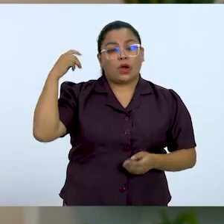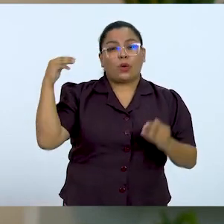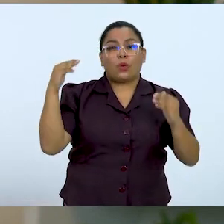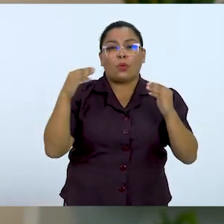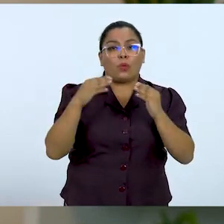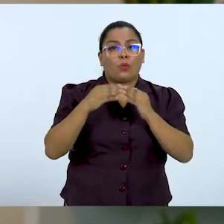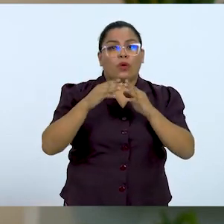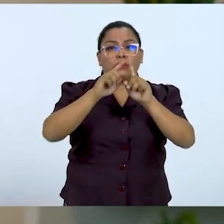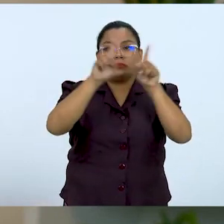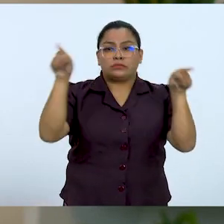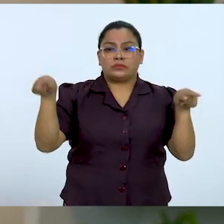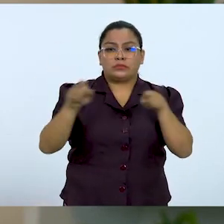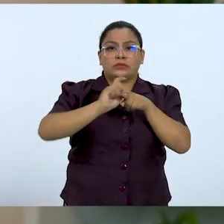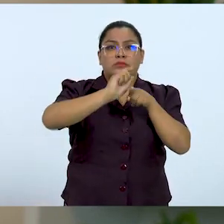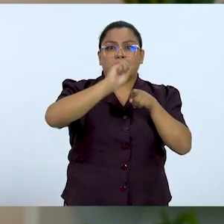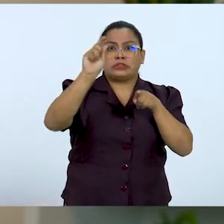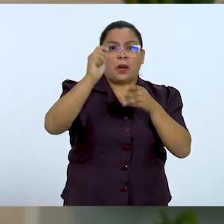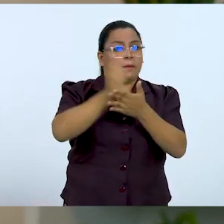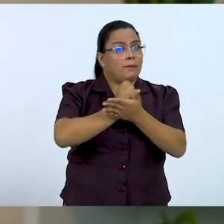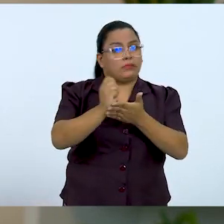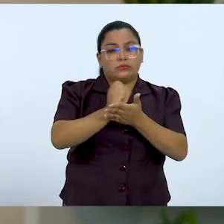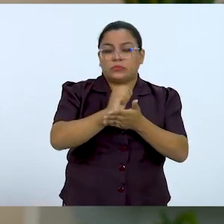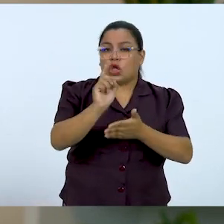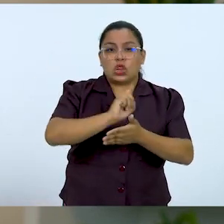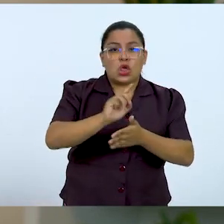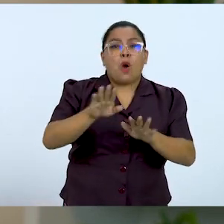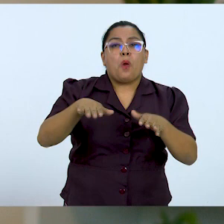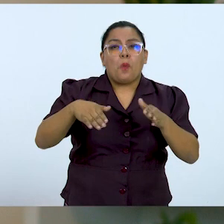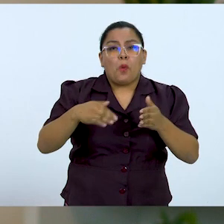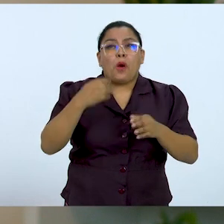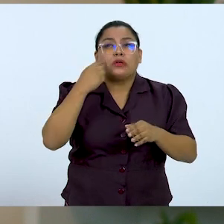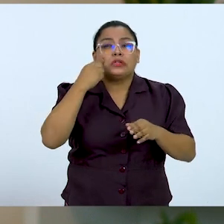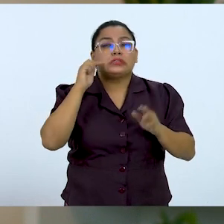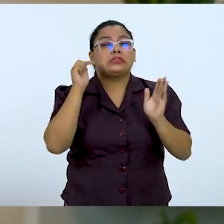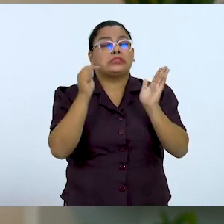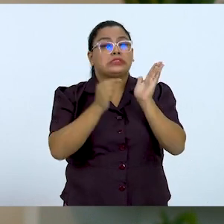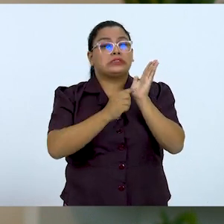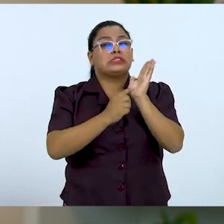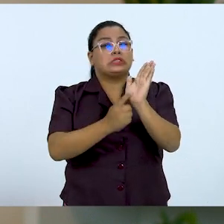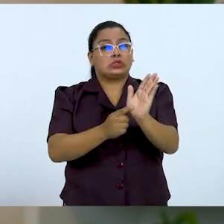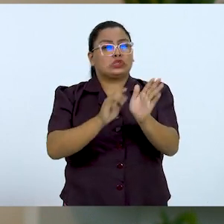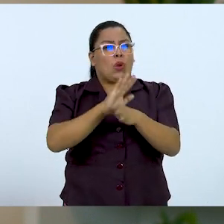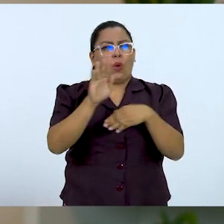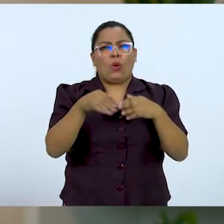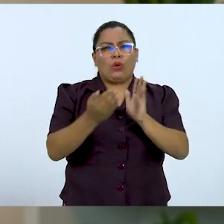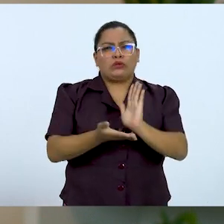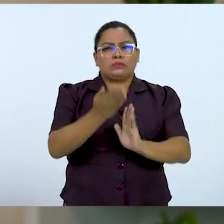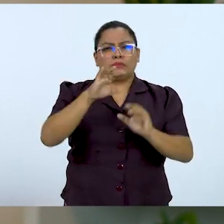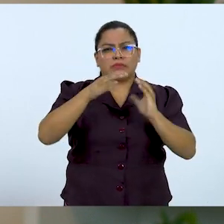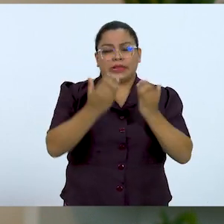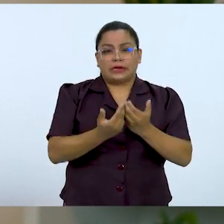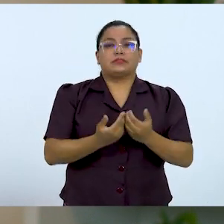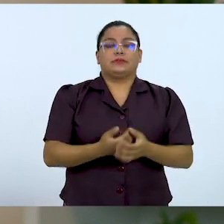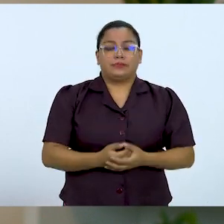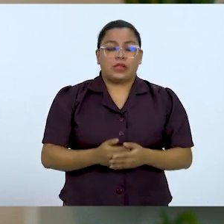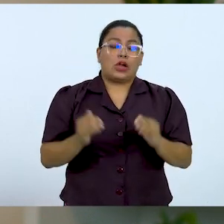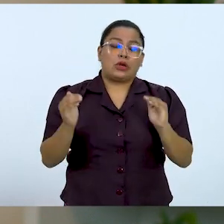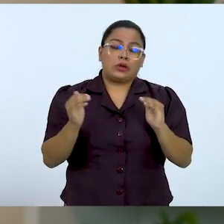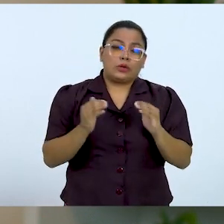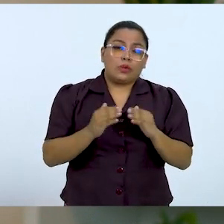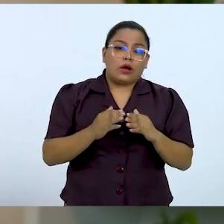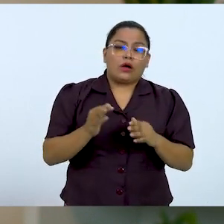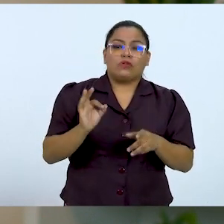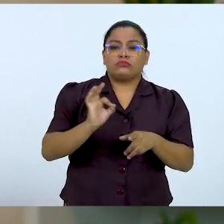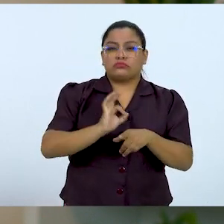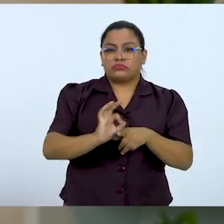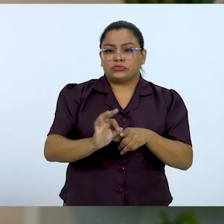Recuerda también no borrar la pizarra, porque en ella se encuentra la evidencia de todo lo que has desarrollado en la clase y